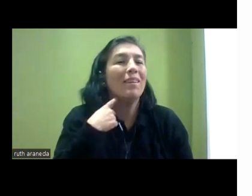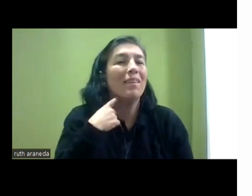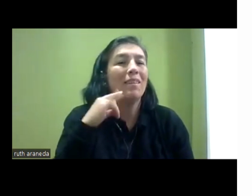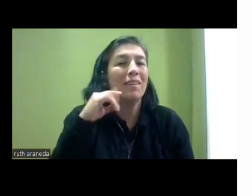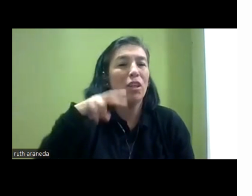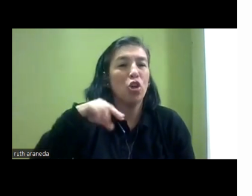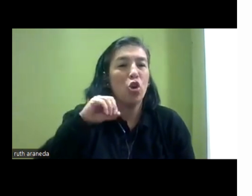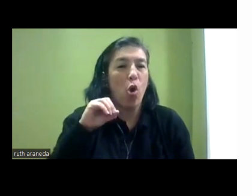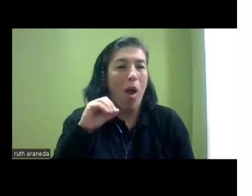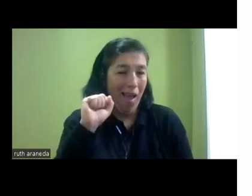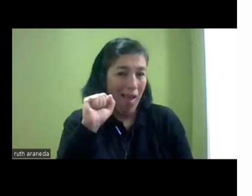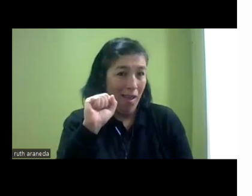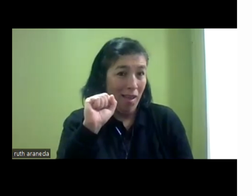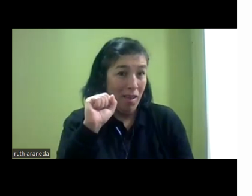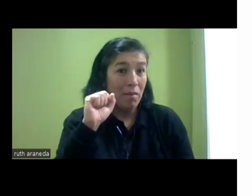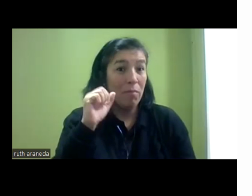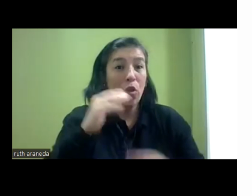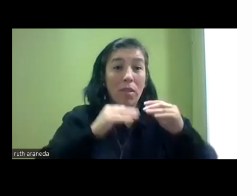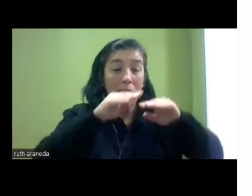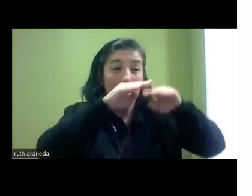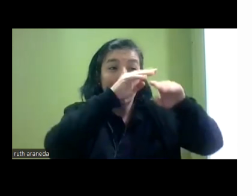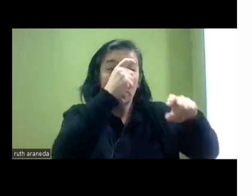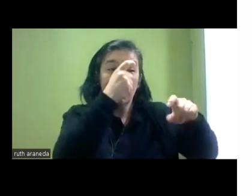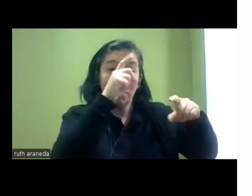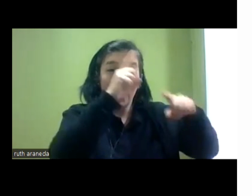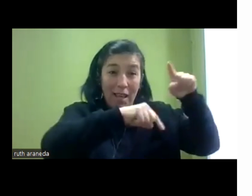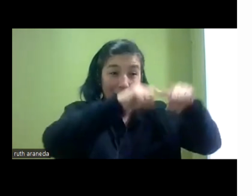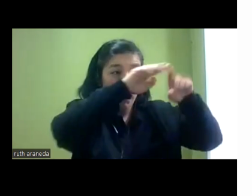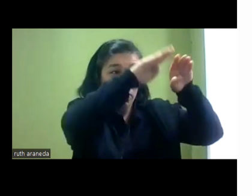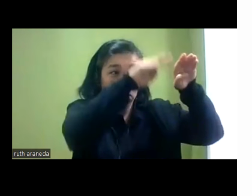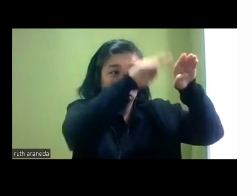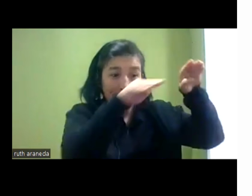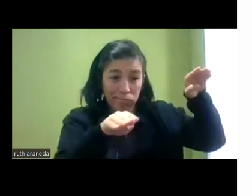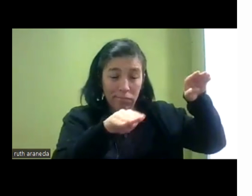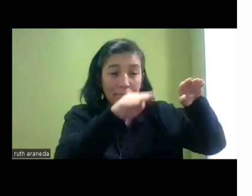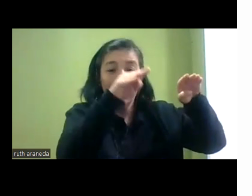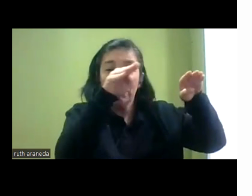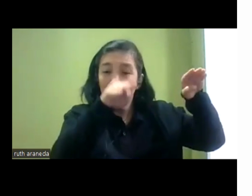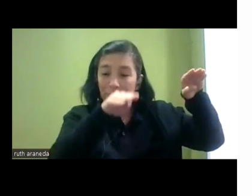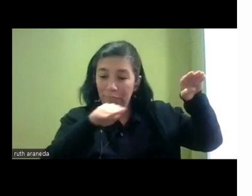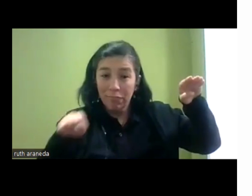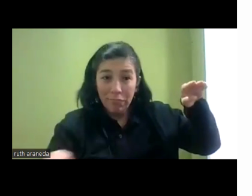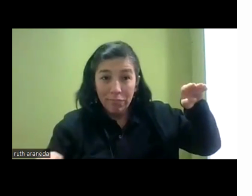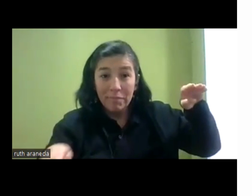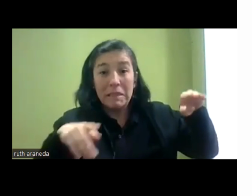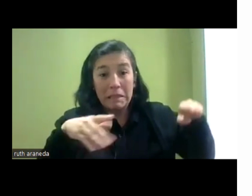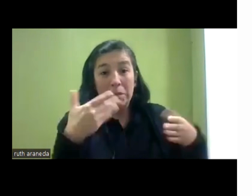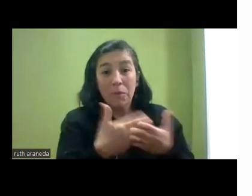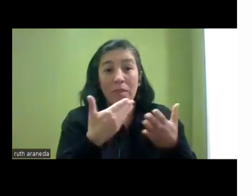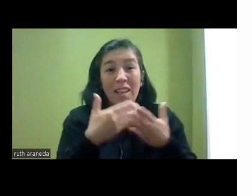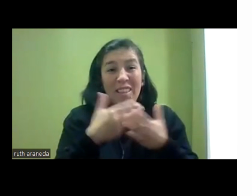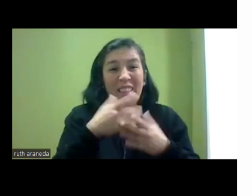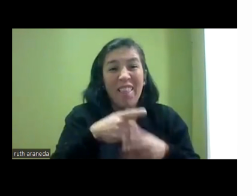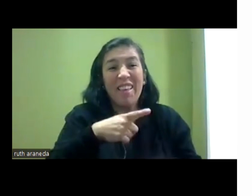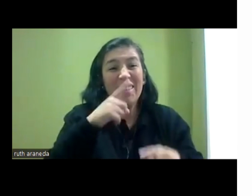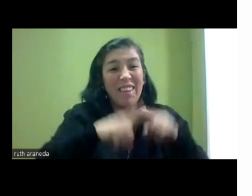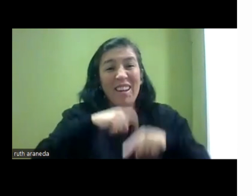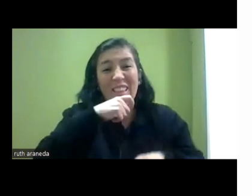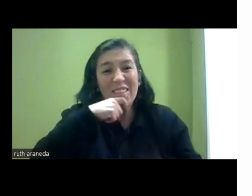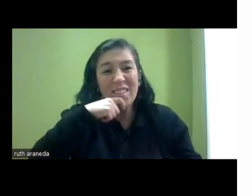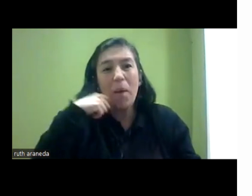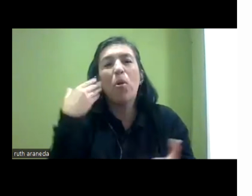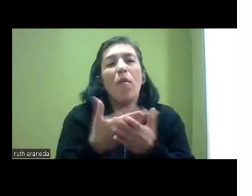mediante el cultivo en terrazas y la fertilización de esas tierras desérticas mediante el guano